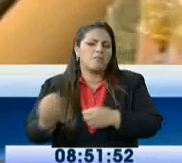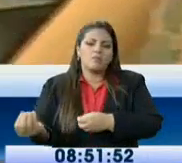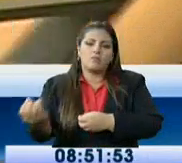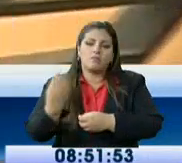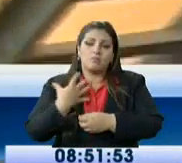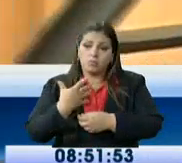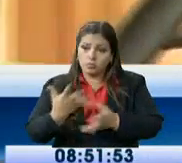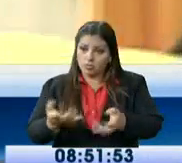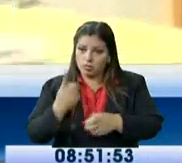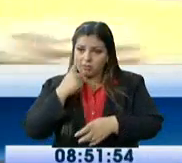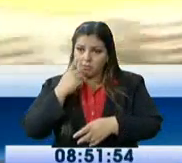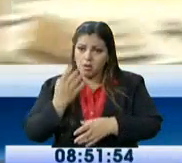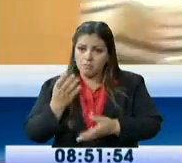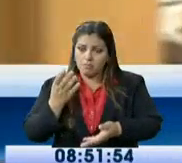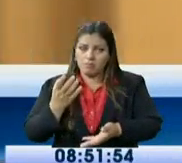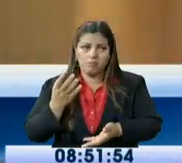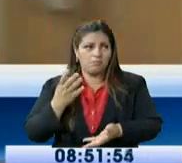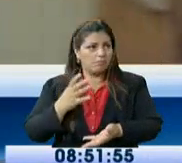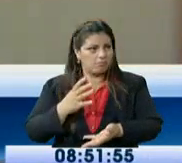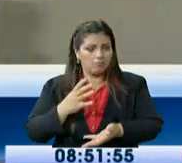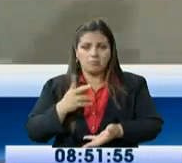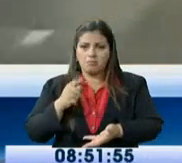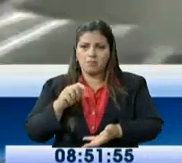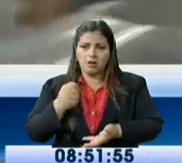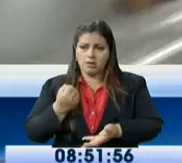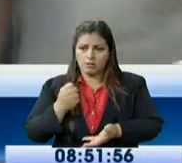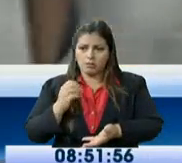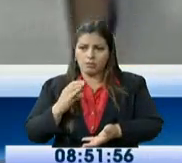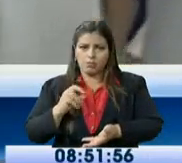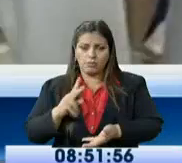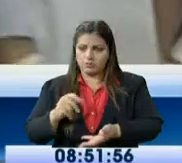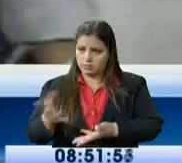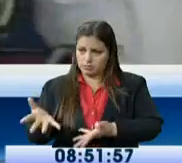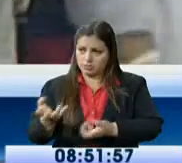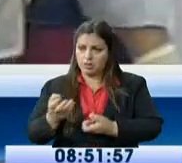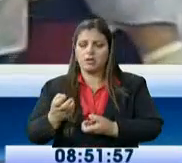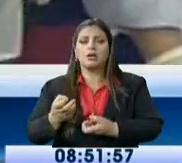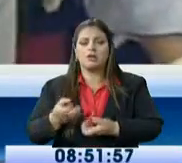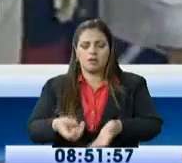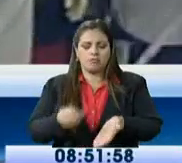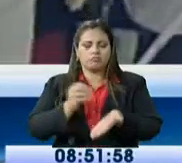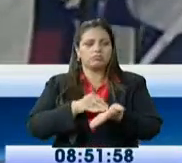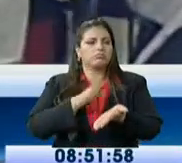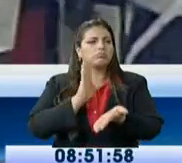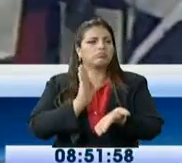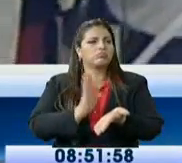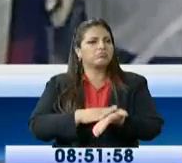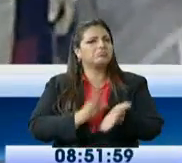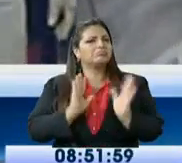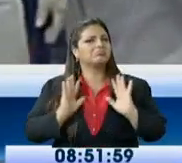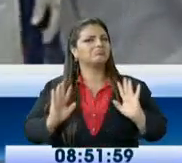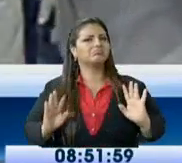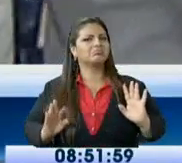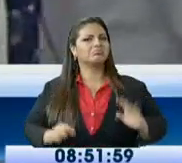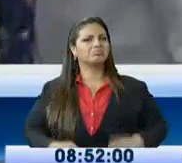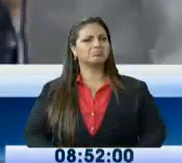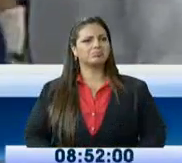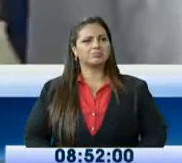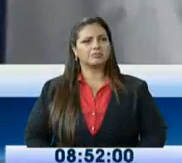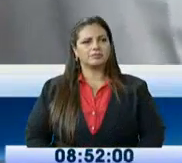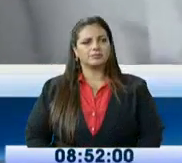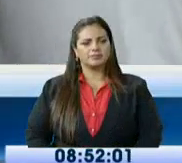Piden el pan de Pascua, cuando voy a sacar, le digo ya en los primeros días de diciembre, ahí yo saco el pan de Pascua. ¿Las personas hasta cuándo encuentran pan de